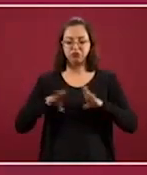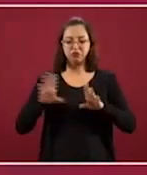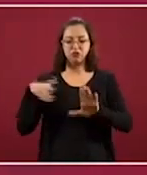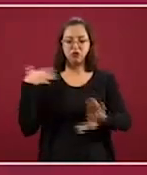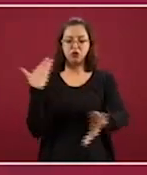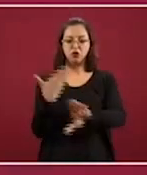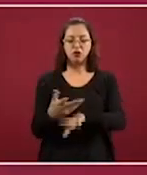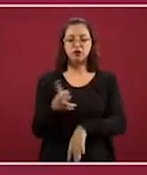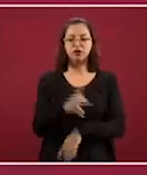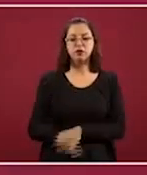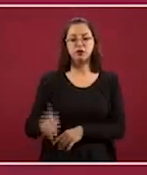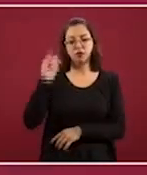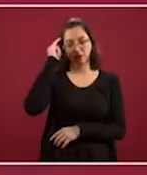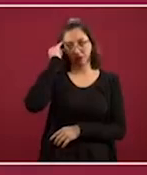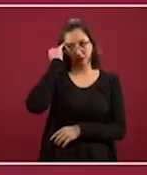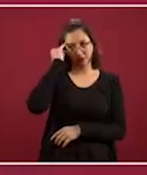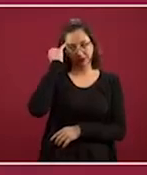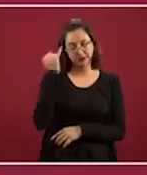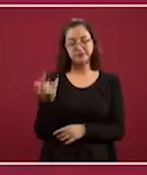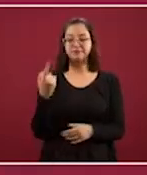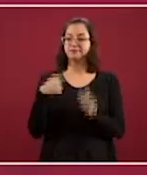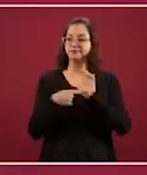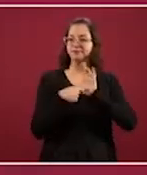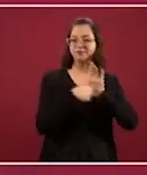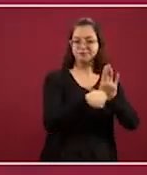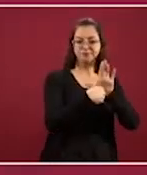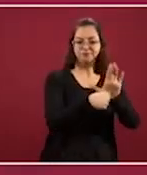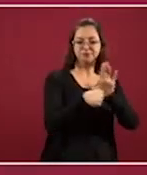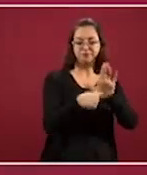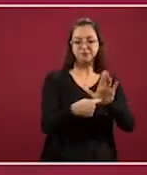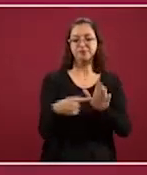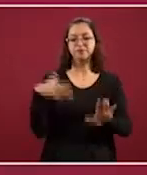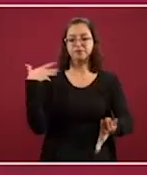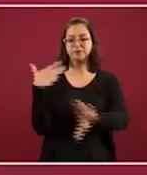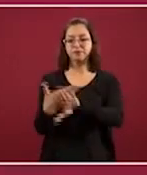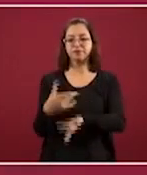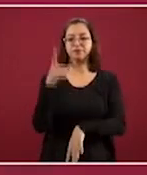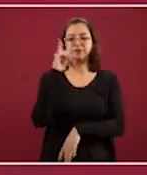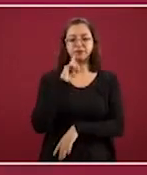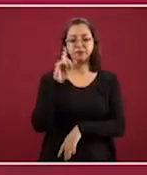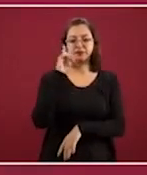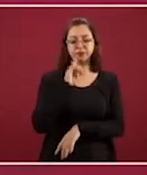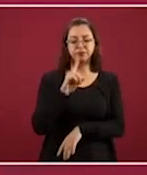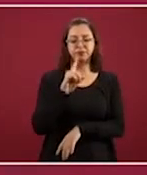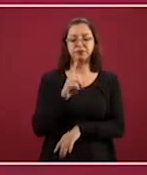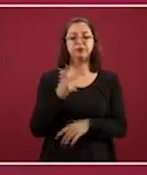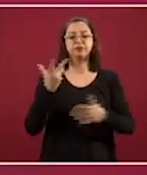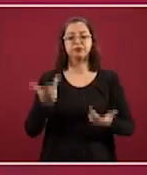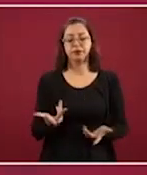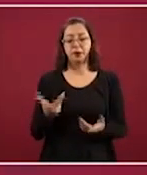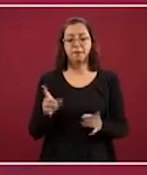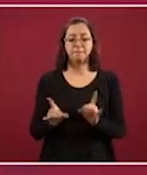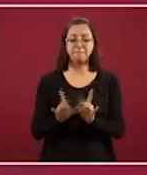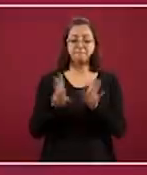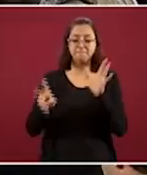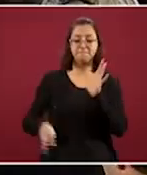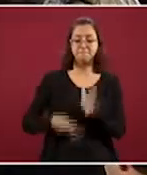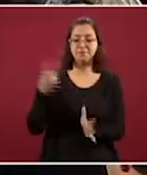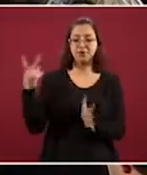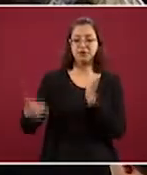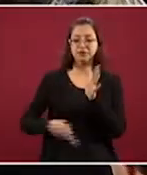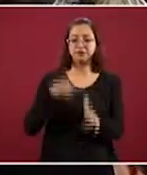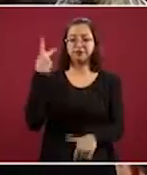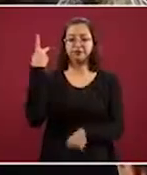los pueblos indígenas, de manera particular contra las mujeres, que les ha valido estar en constante situación